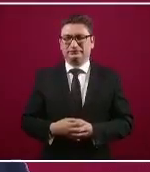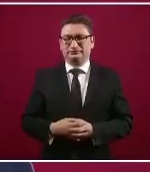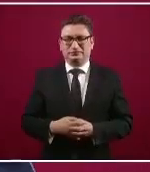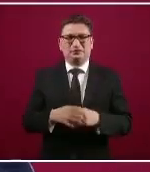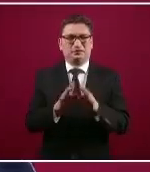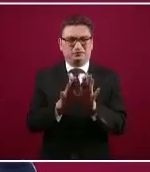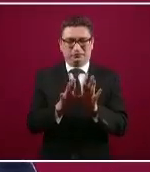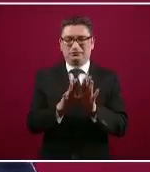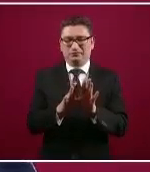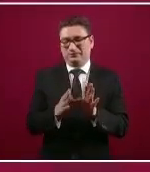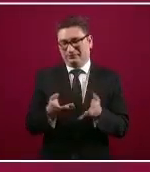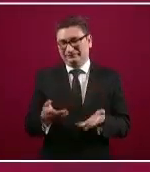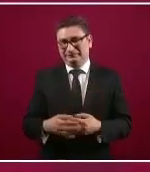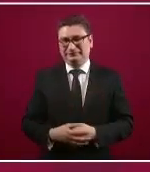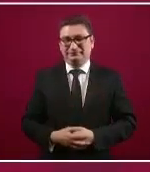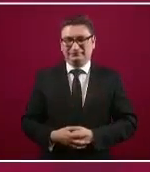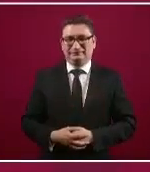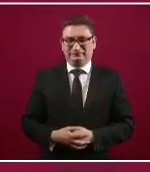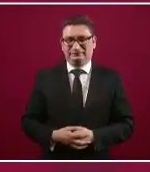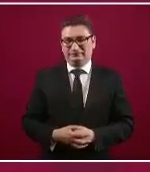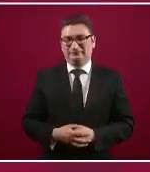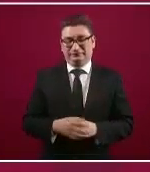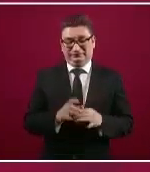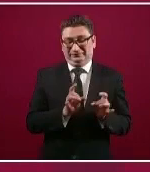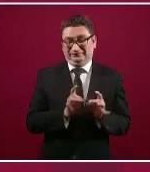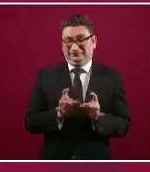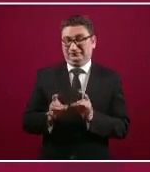¿Cómo está la situación?